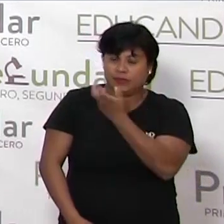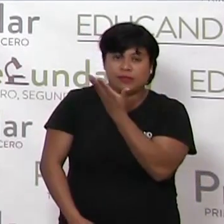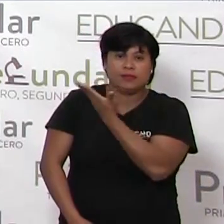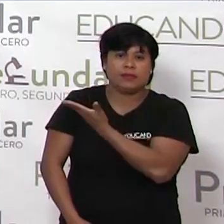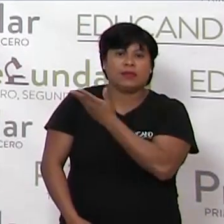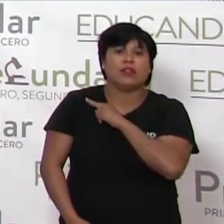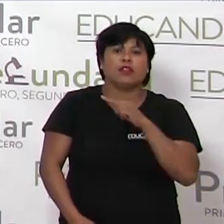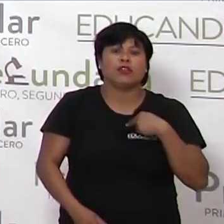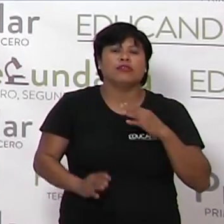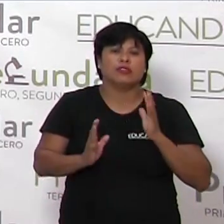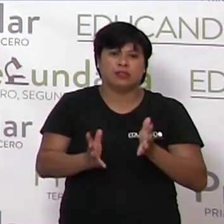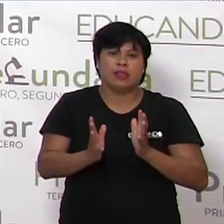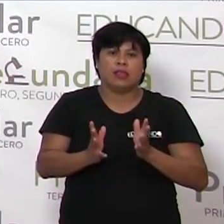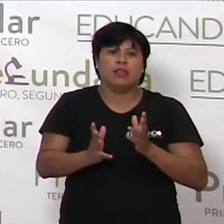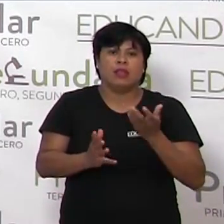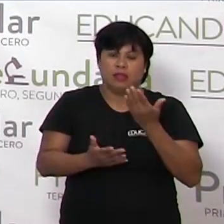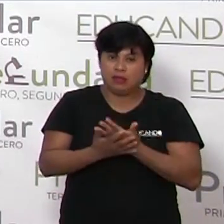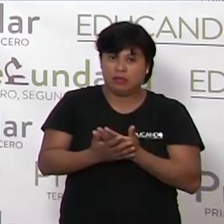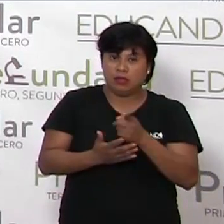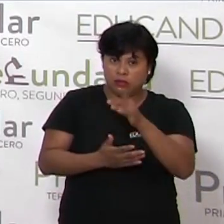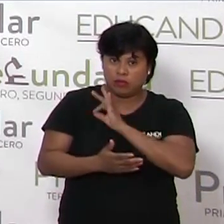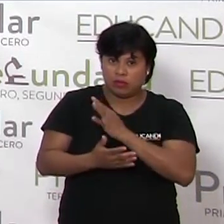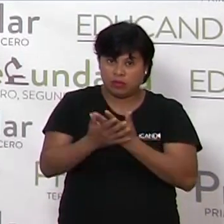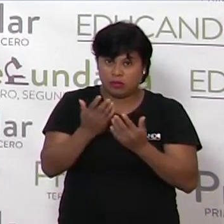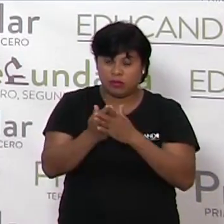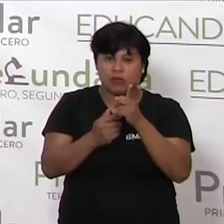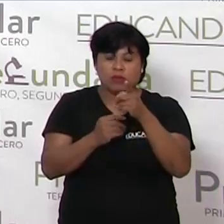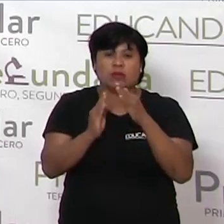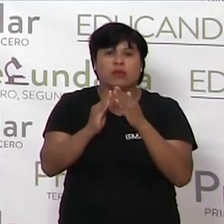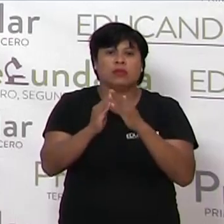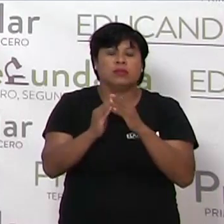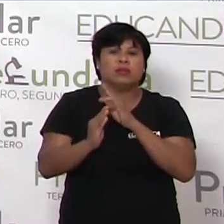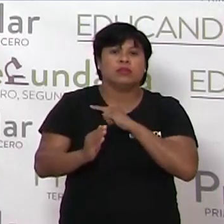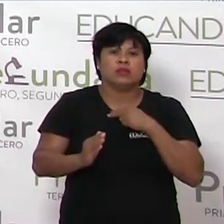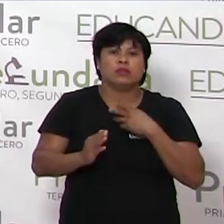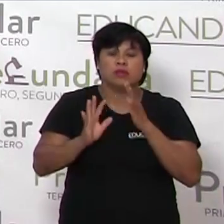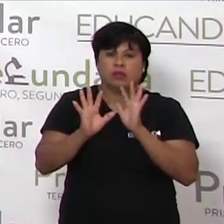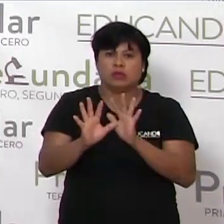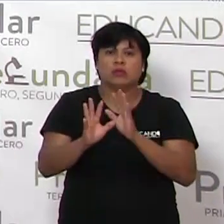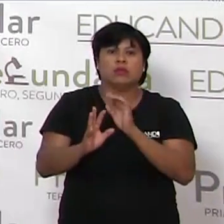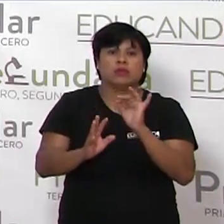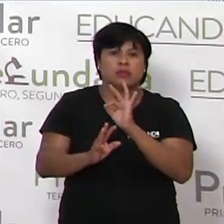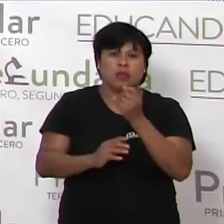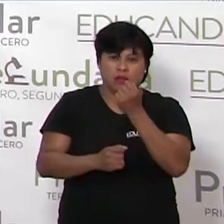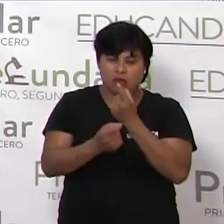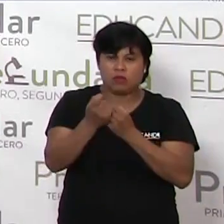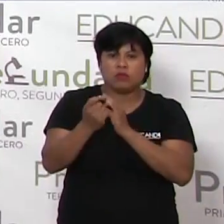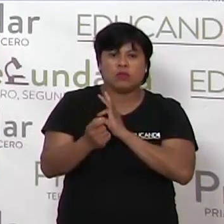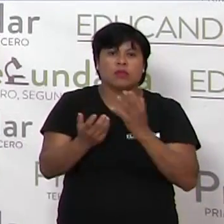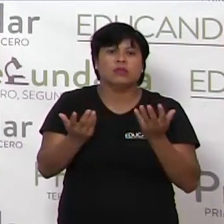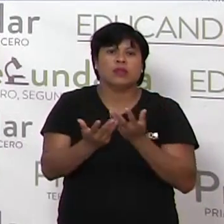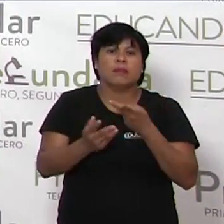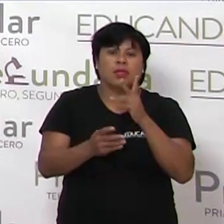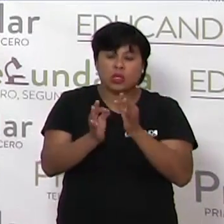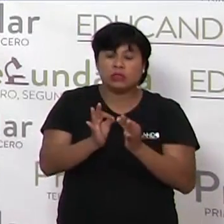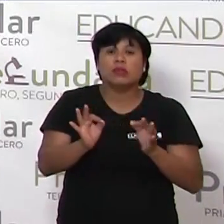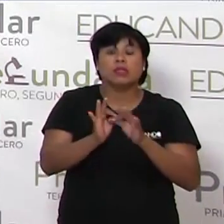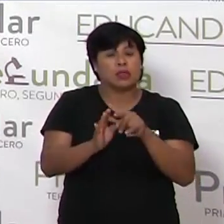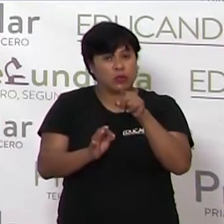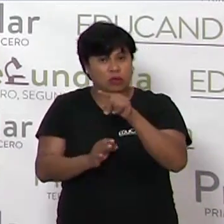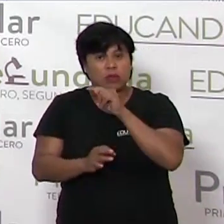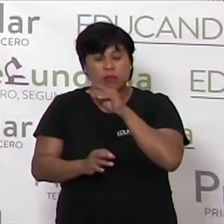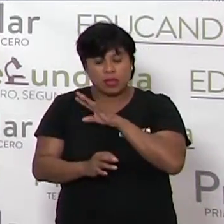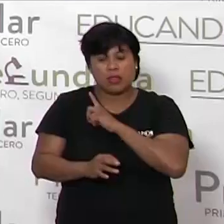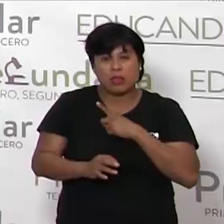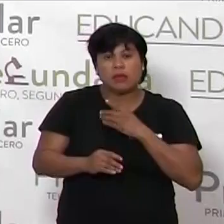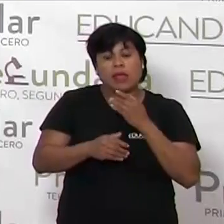Bien, tenemos ahí ya pues espero que lo puedas desarrollar en casa. Podemos hacer si gustas algunos, pero es